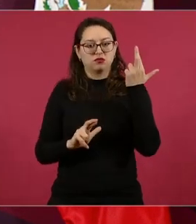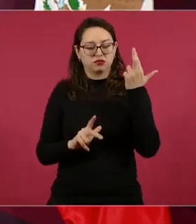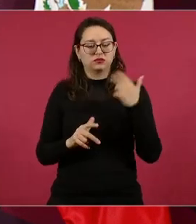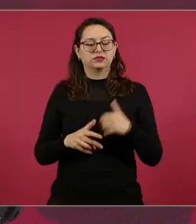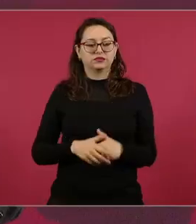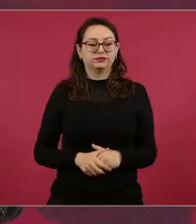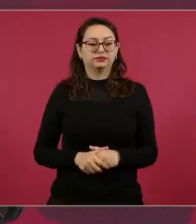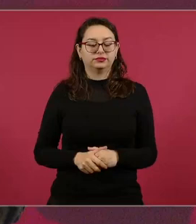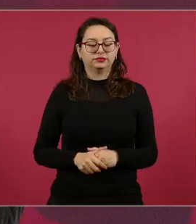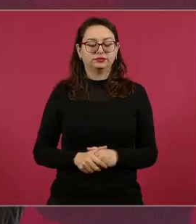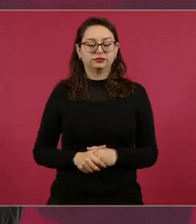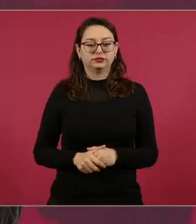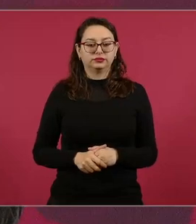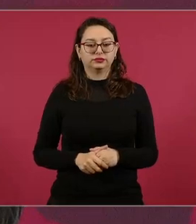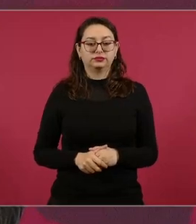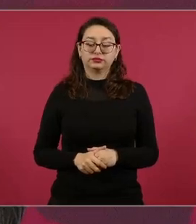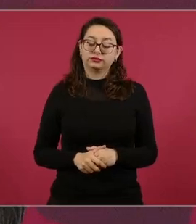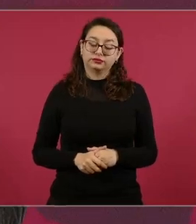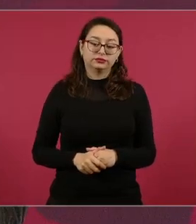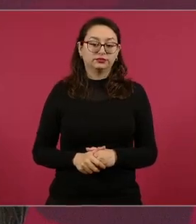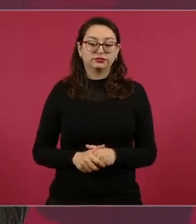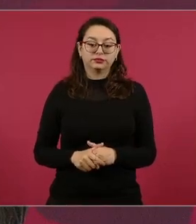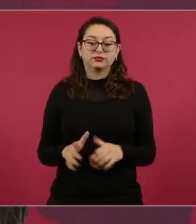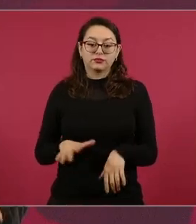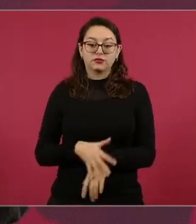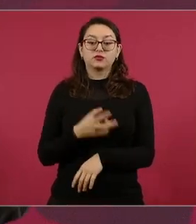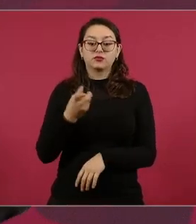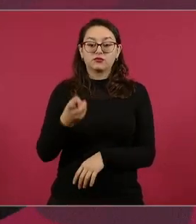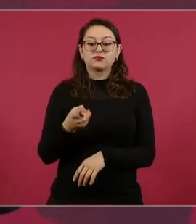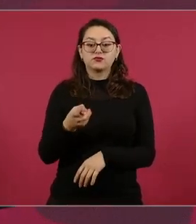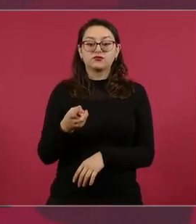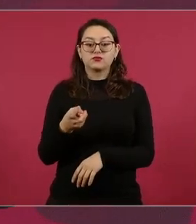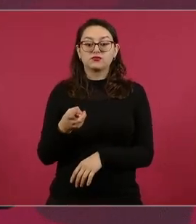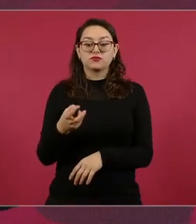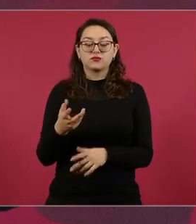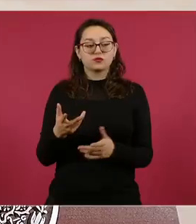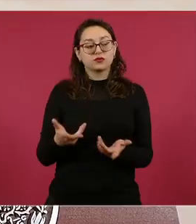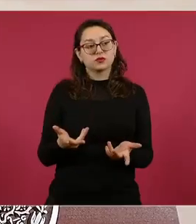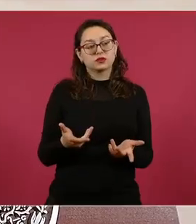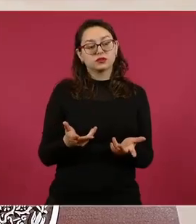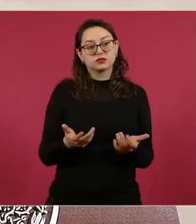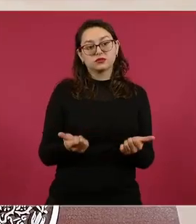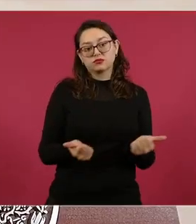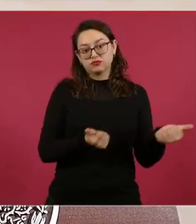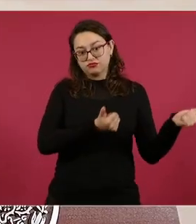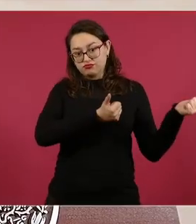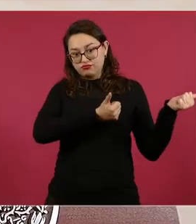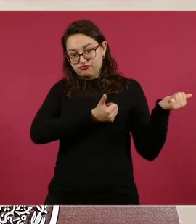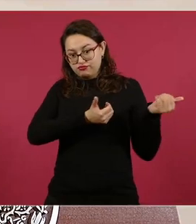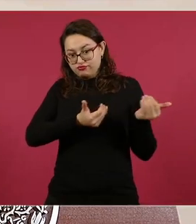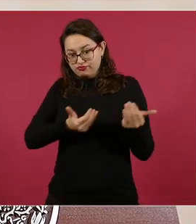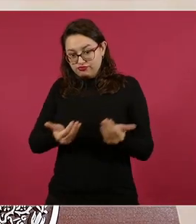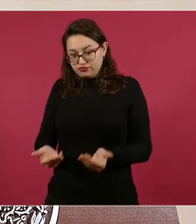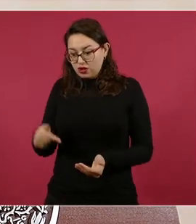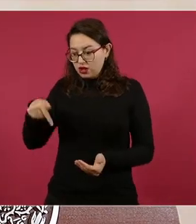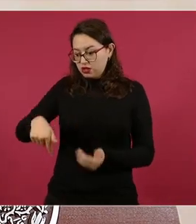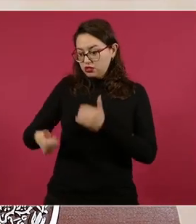hasta que le dieron sepultura aquí con su homenaje,